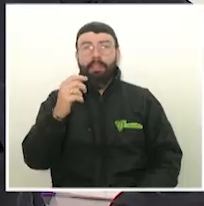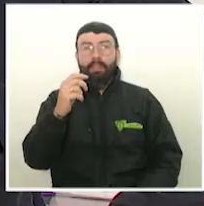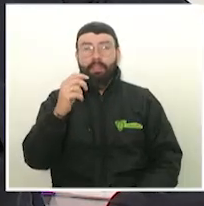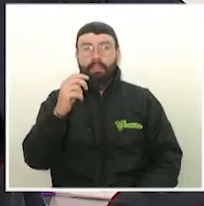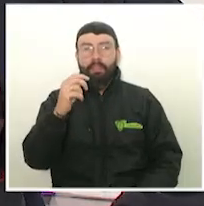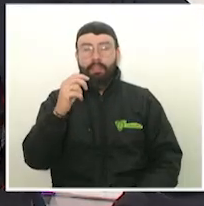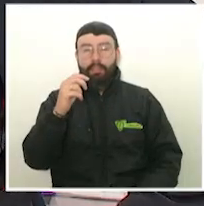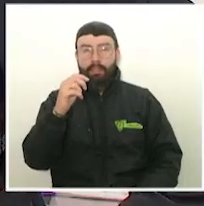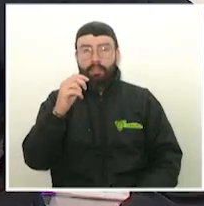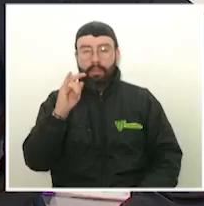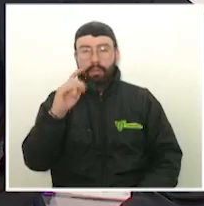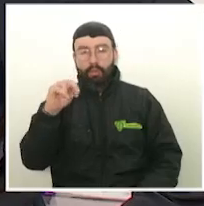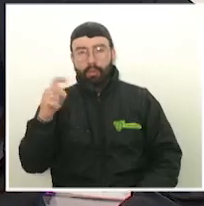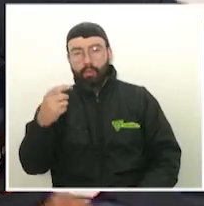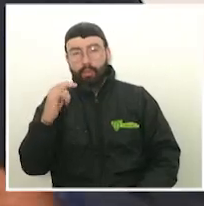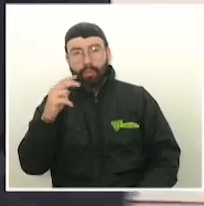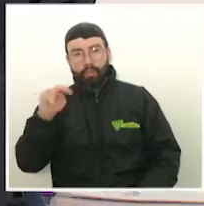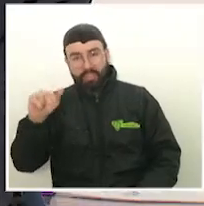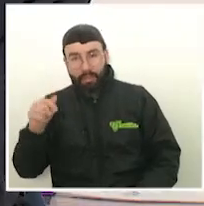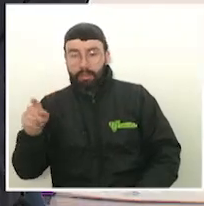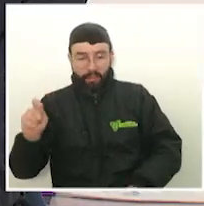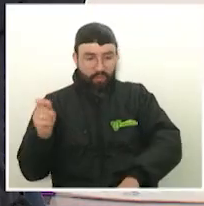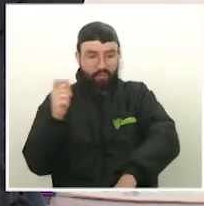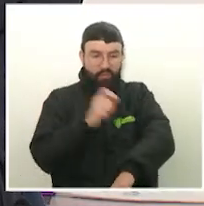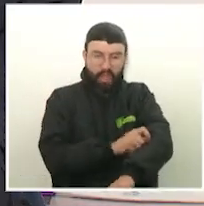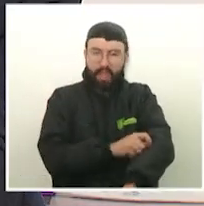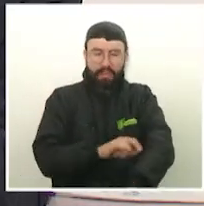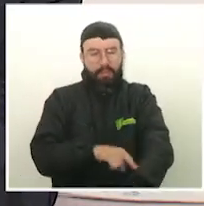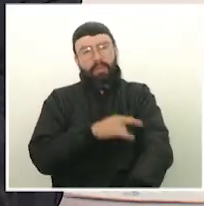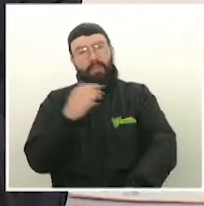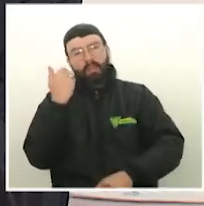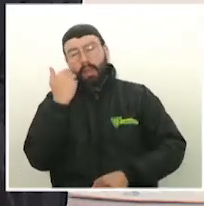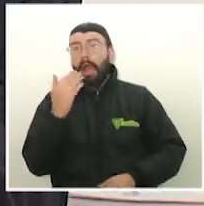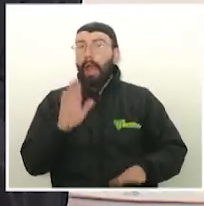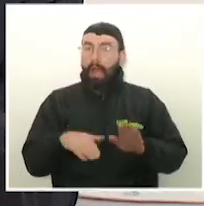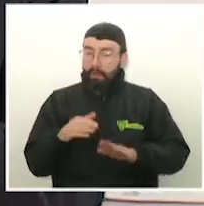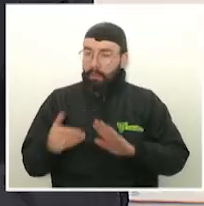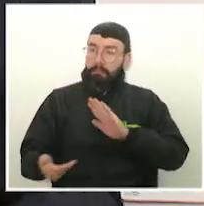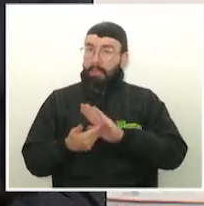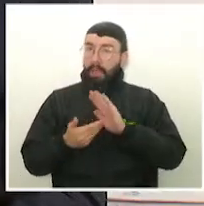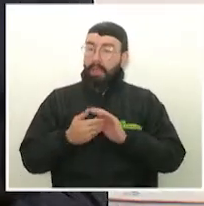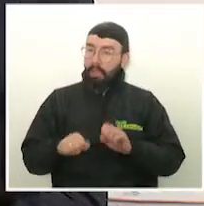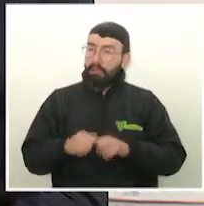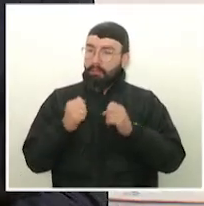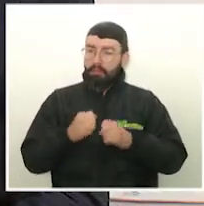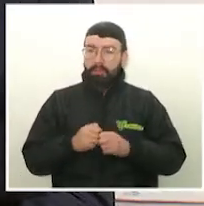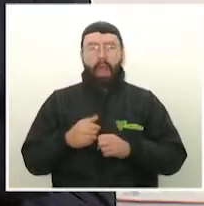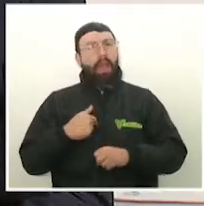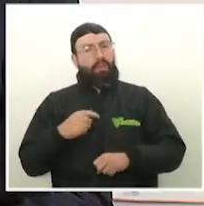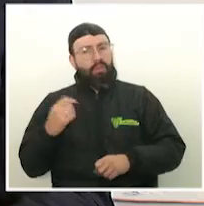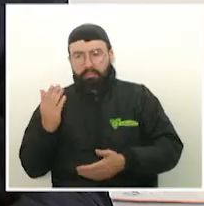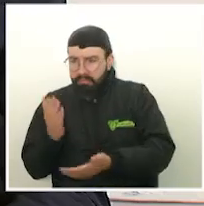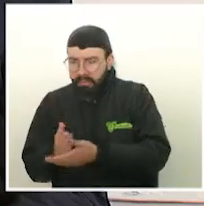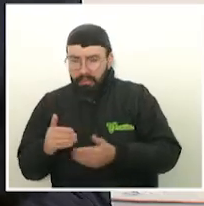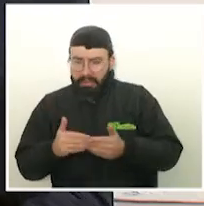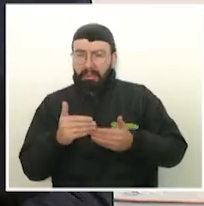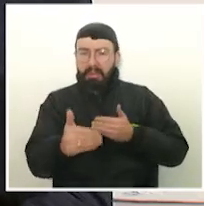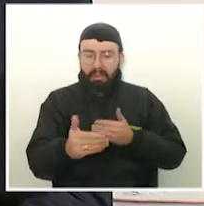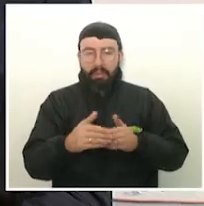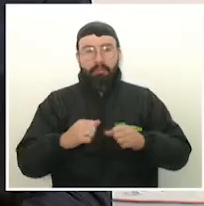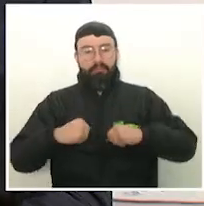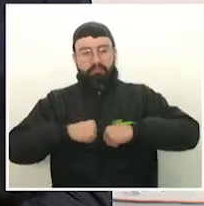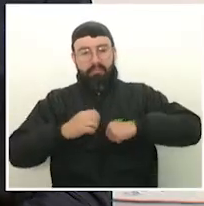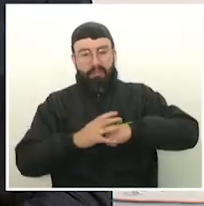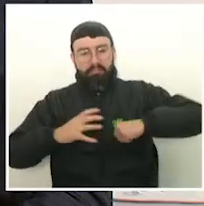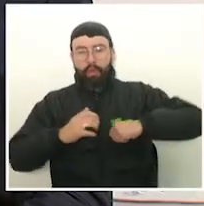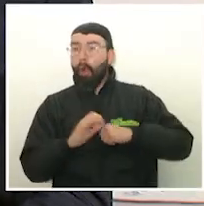virales, descodifican el cuerpo de uno, descuadran todo. Después de eso me dio artritis, después de eso se me empeoró